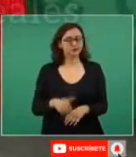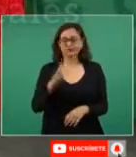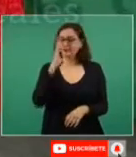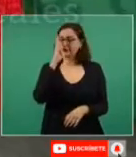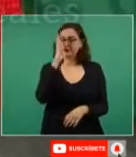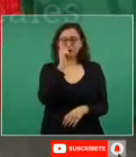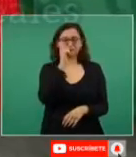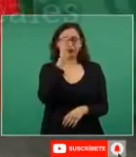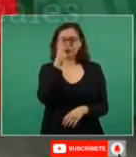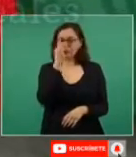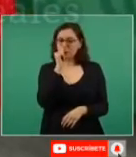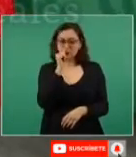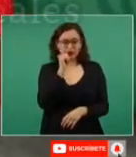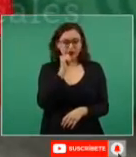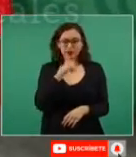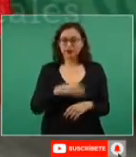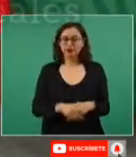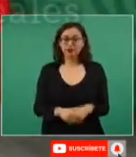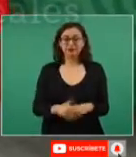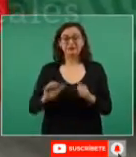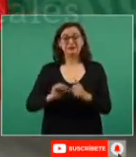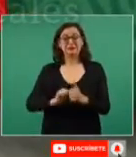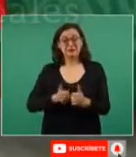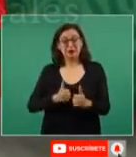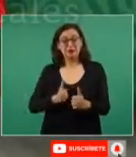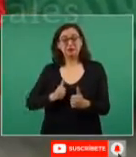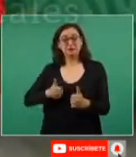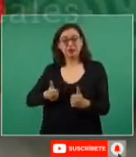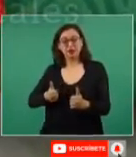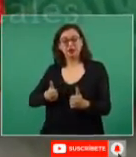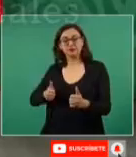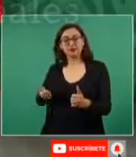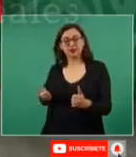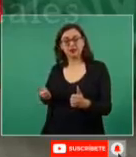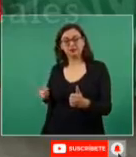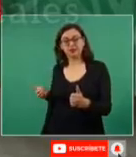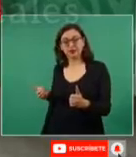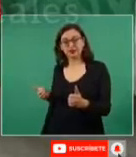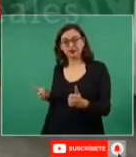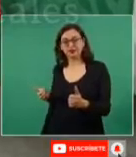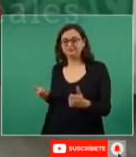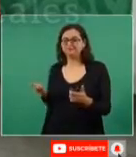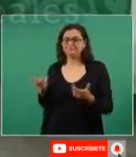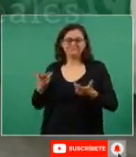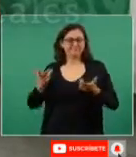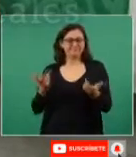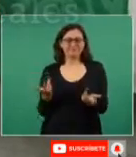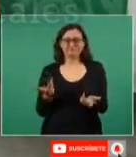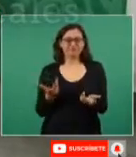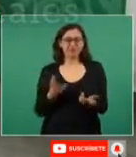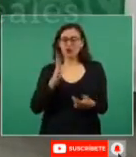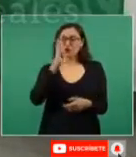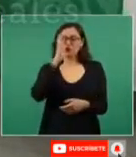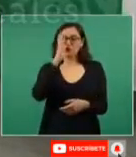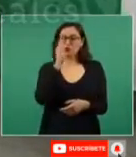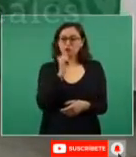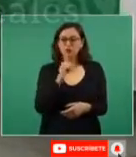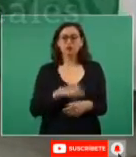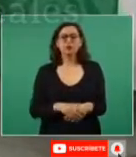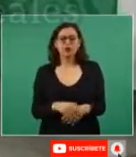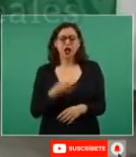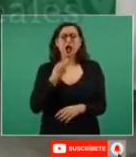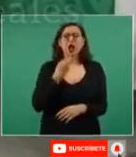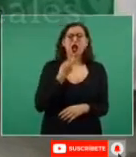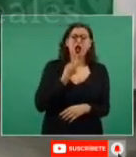significar atrasos, no podemos estar sólo en el discurso hablando